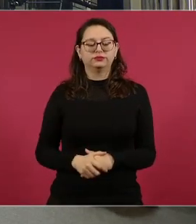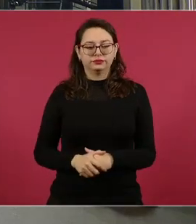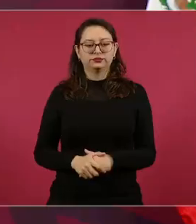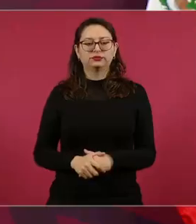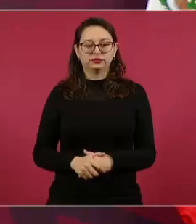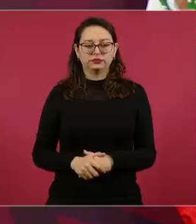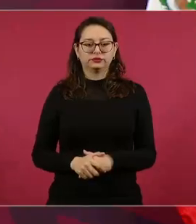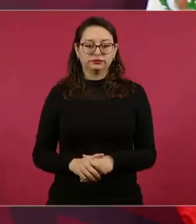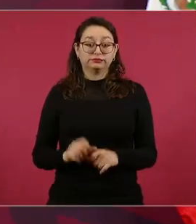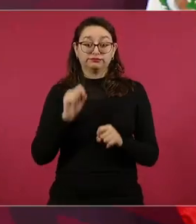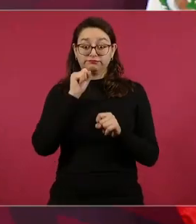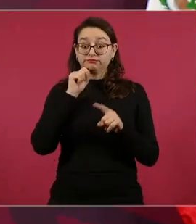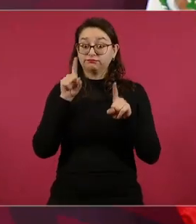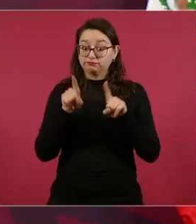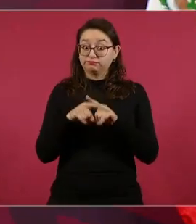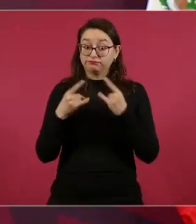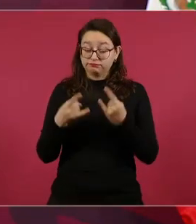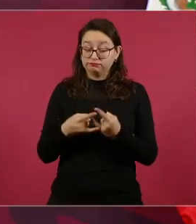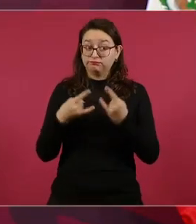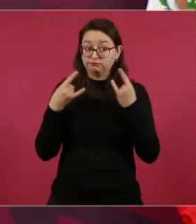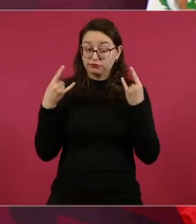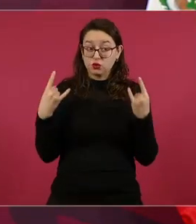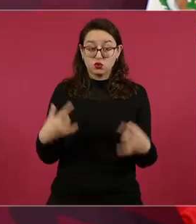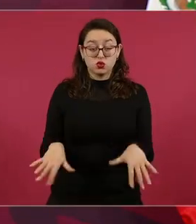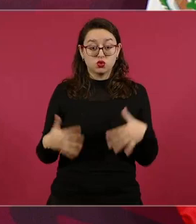También esa es una historia